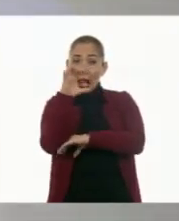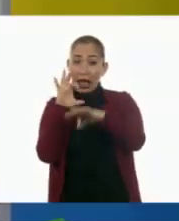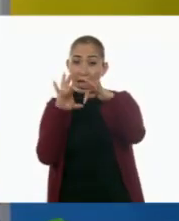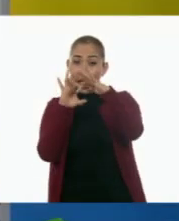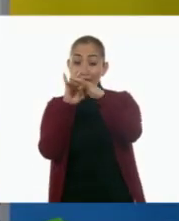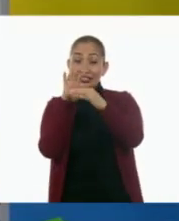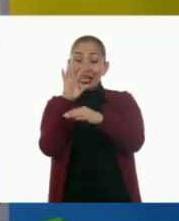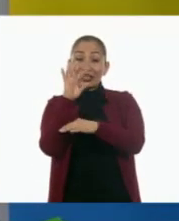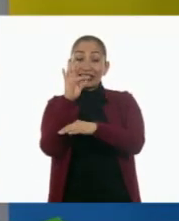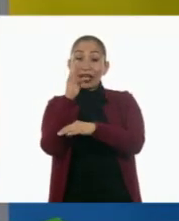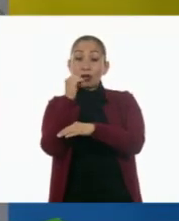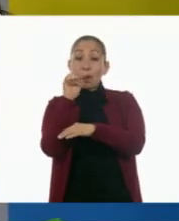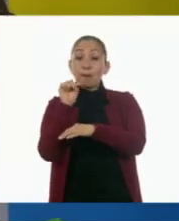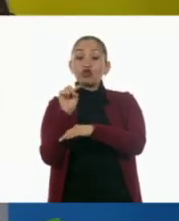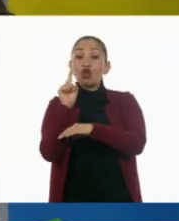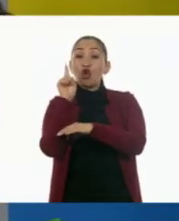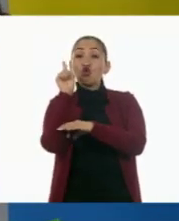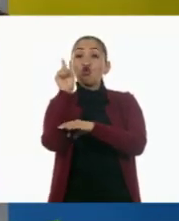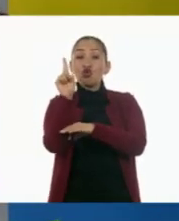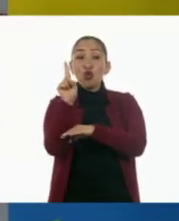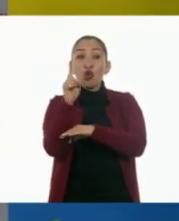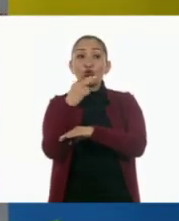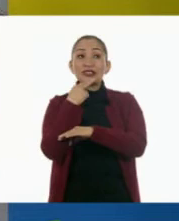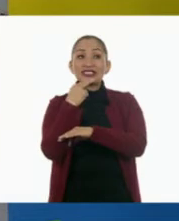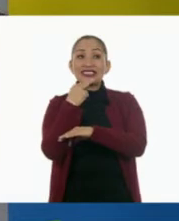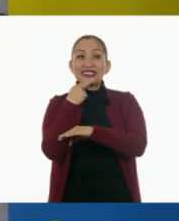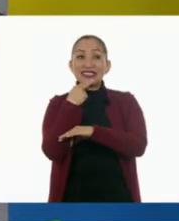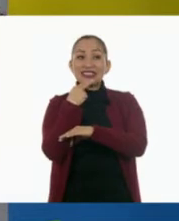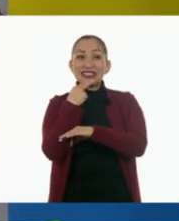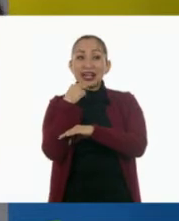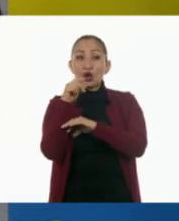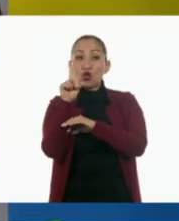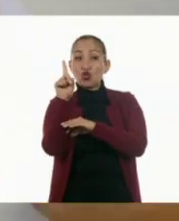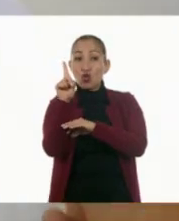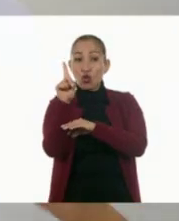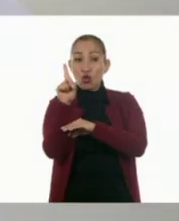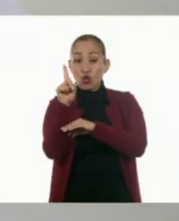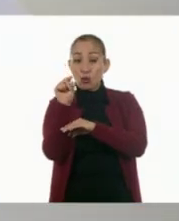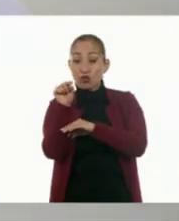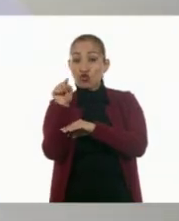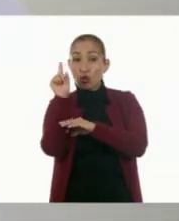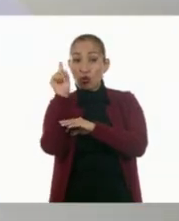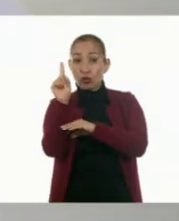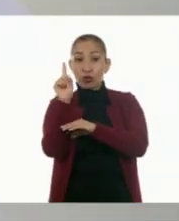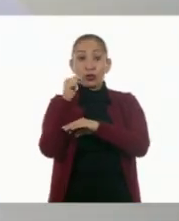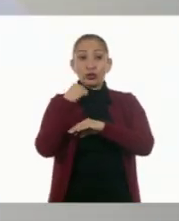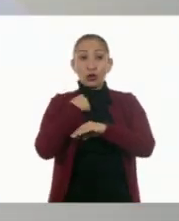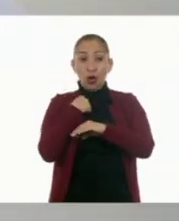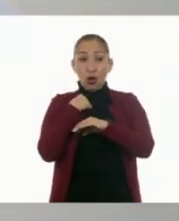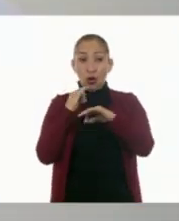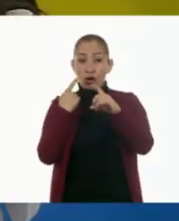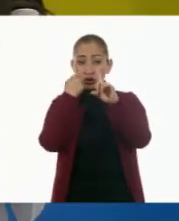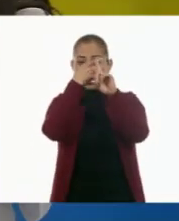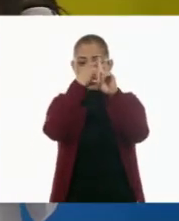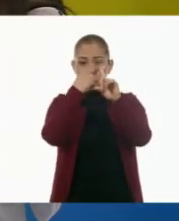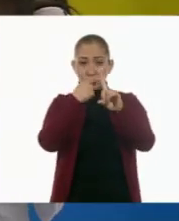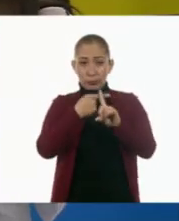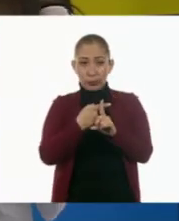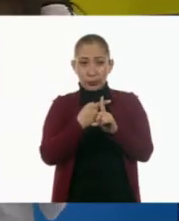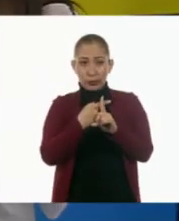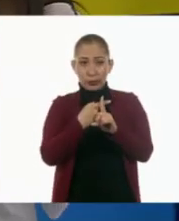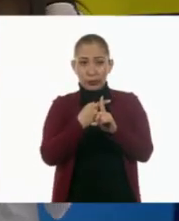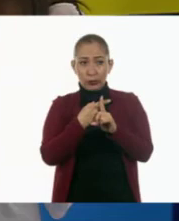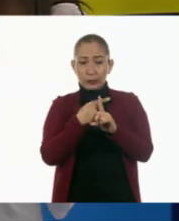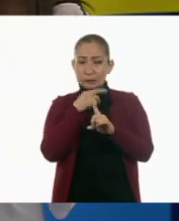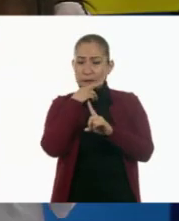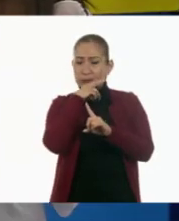al 79.1 fue utilizar esta cifra. Pero si yo le sumo cualquiera de estos números, me van a quedar